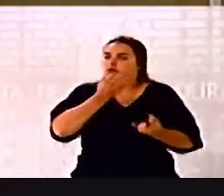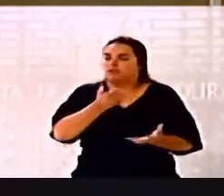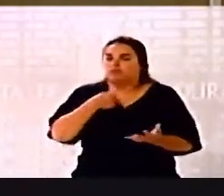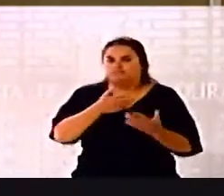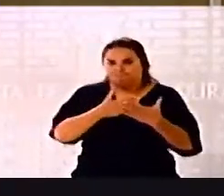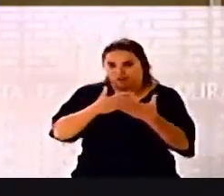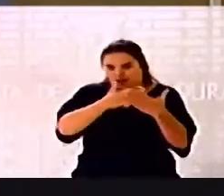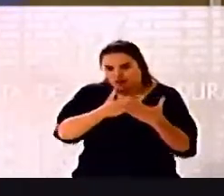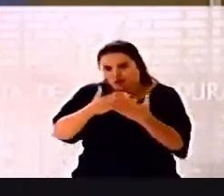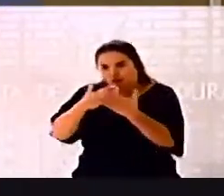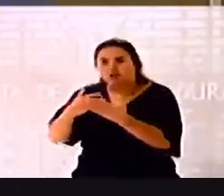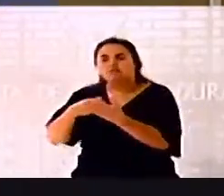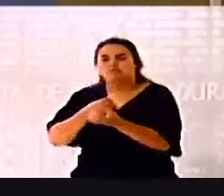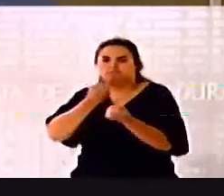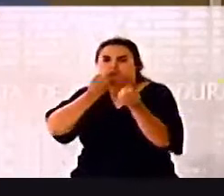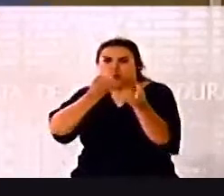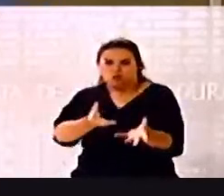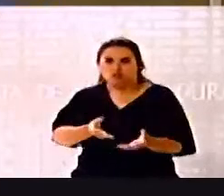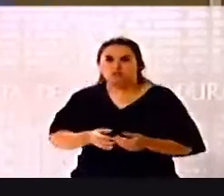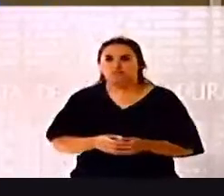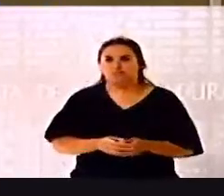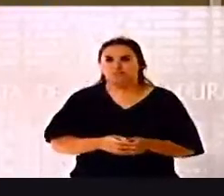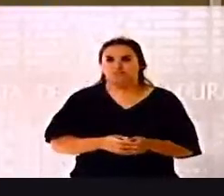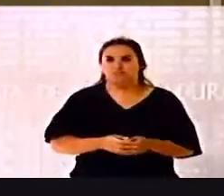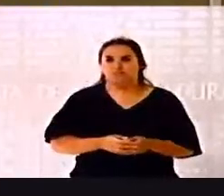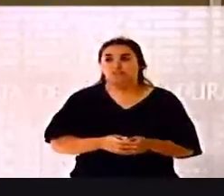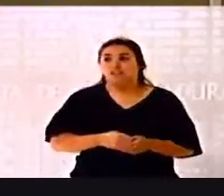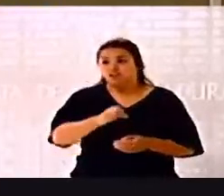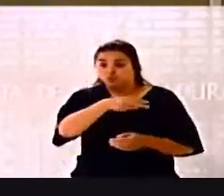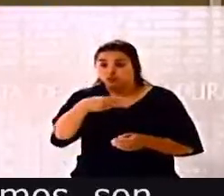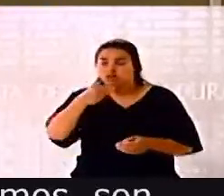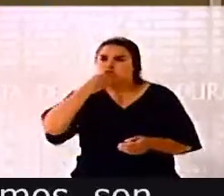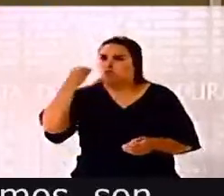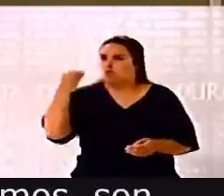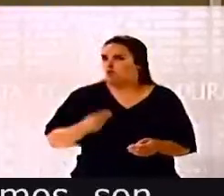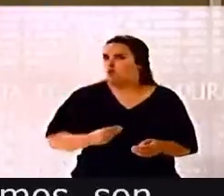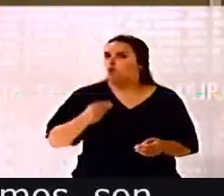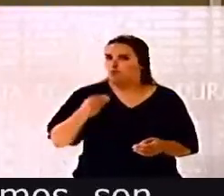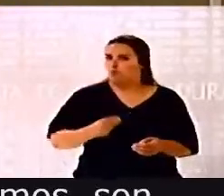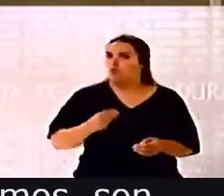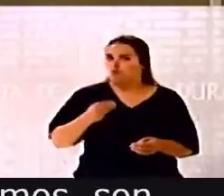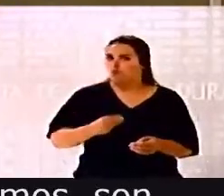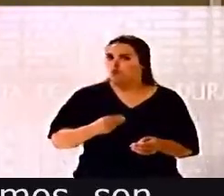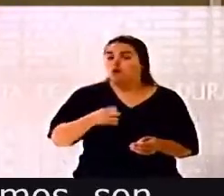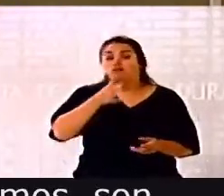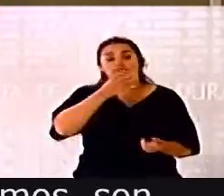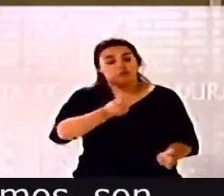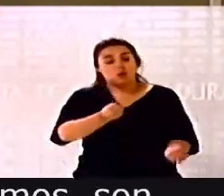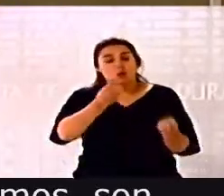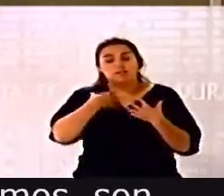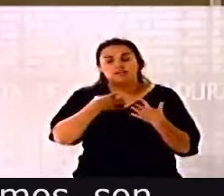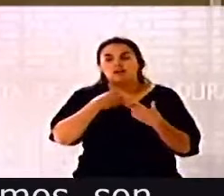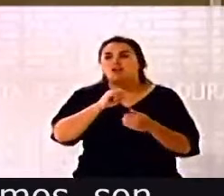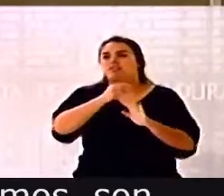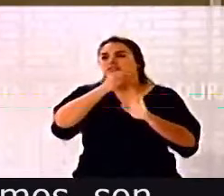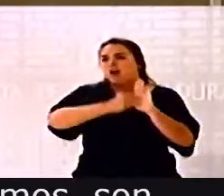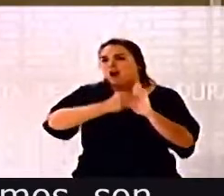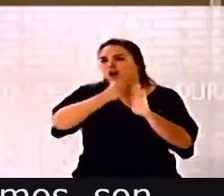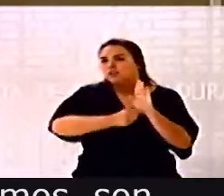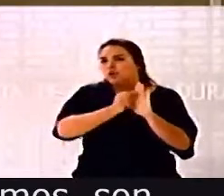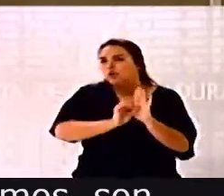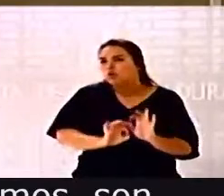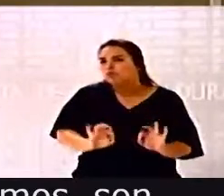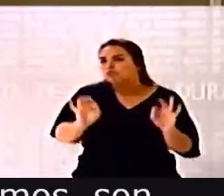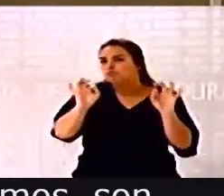haciendo. Son resultados muy esperanzadores. Lo que nos vienen a decir los primeros datos, que son datos